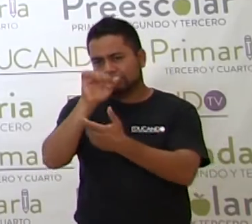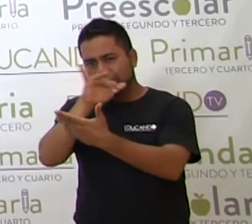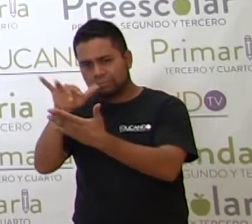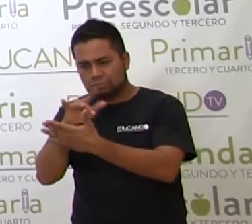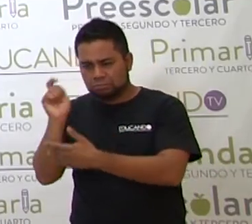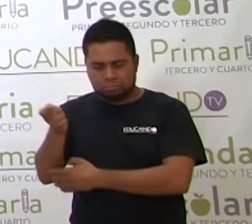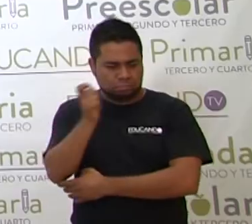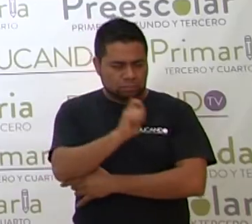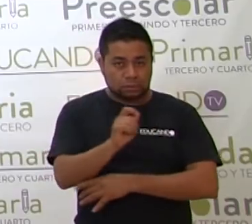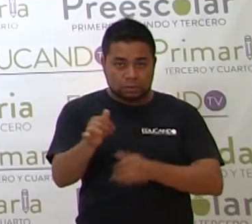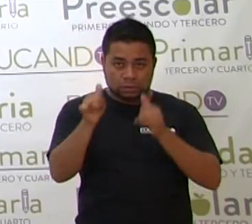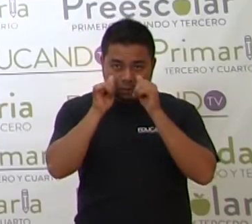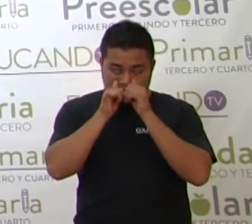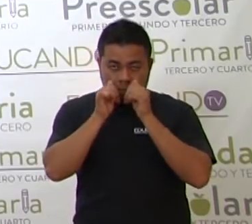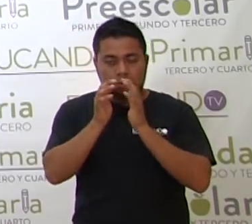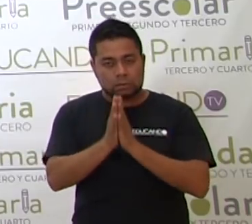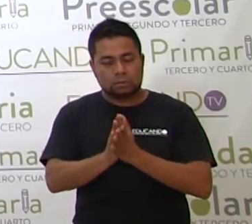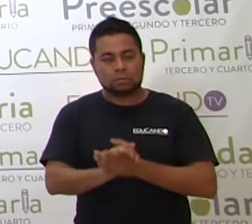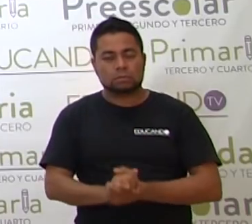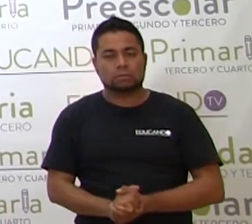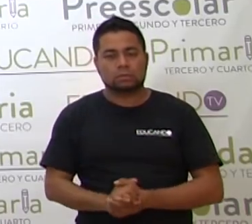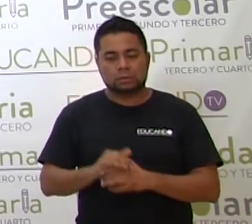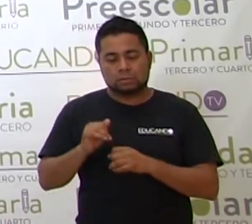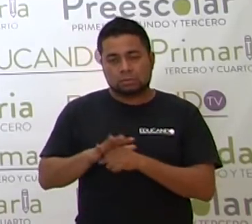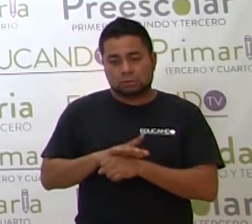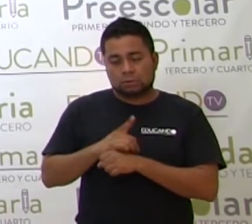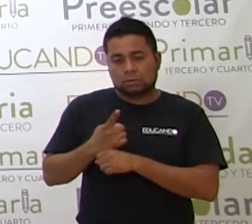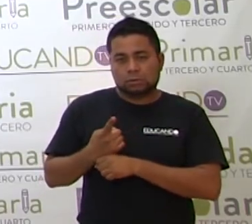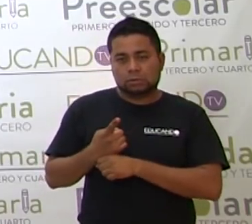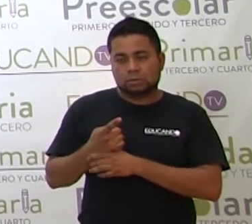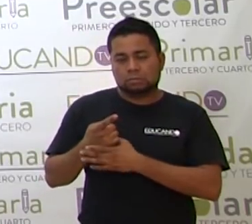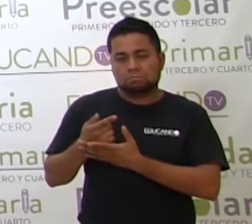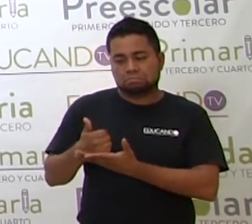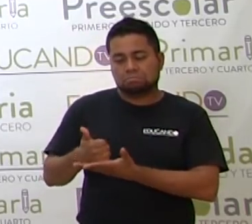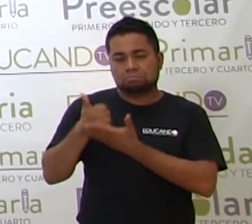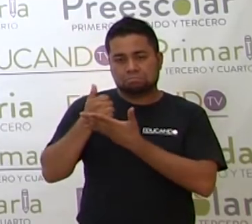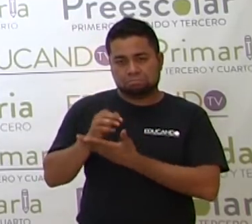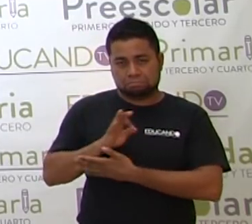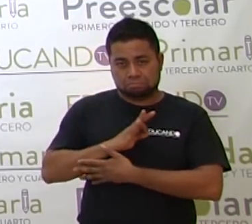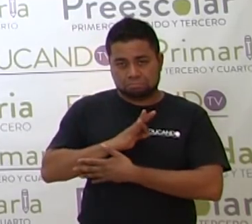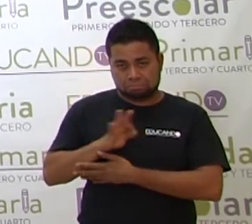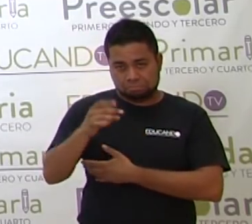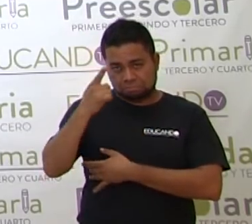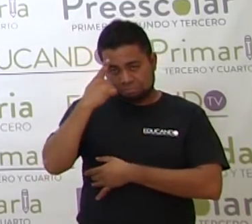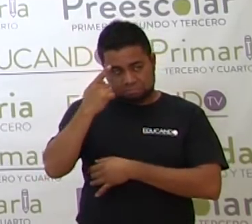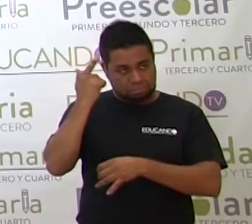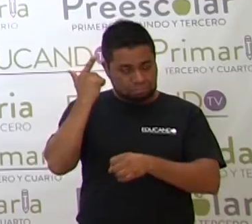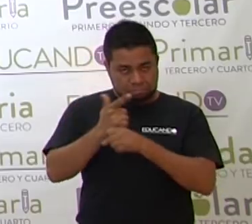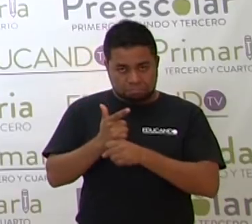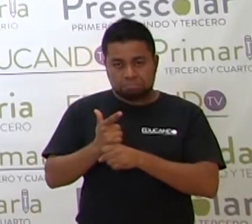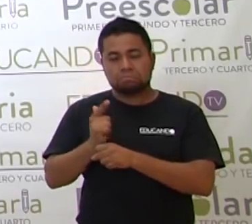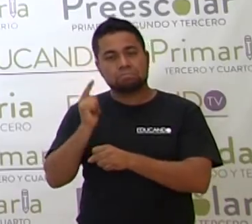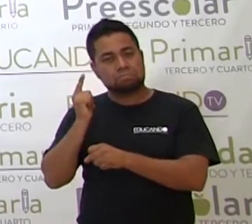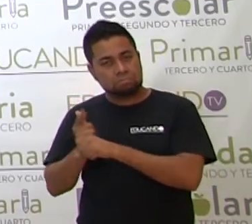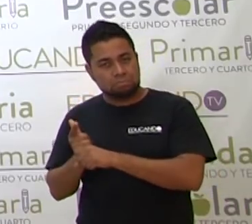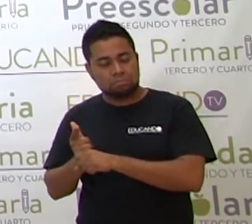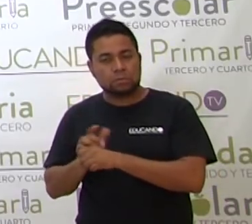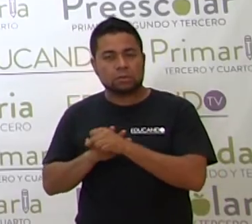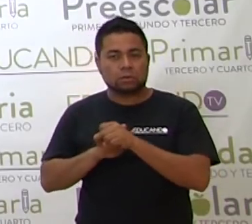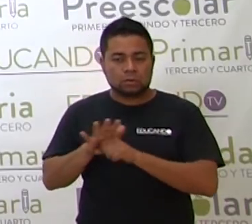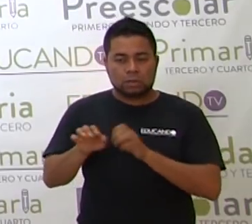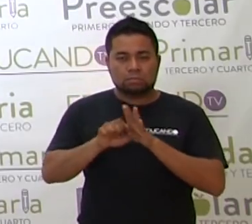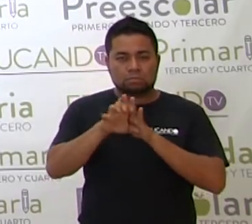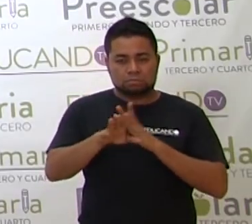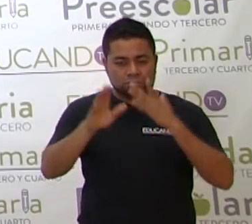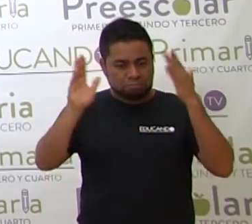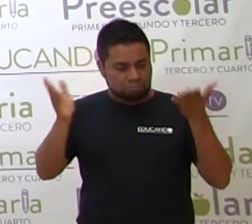textos. Mucha atención, porque me vas a ayudar a identificar cuál de